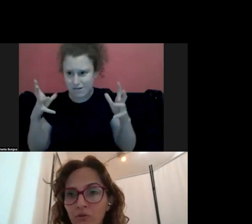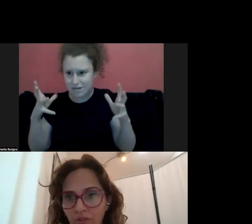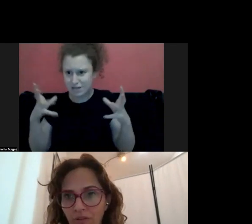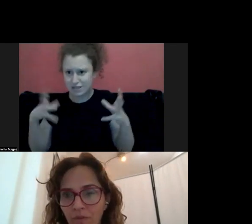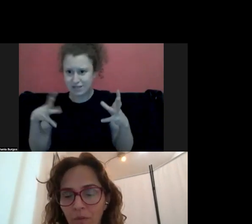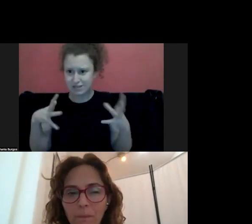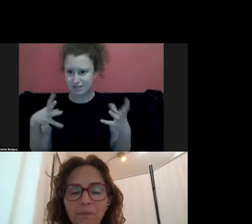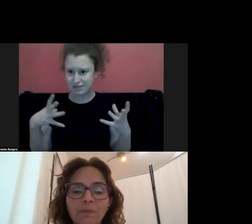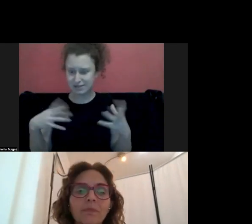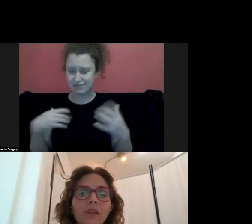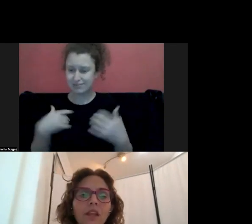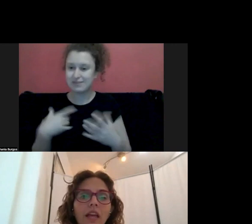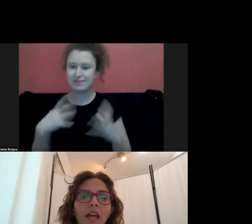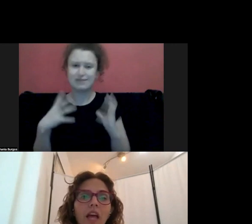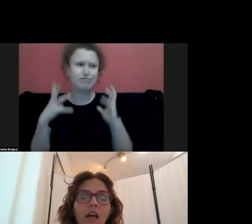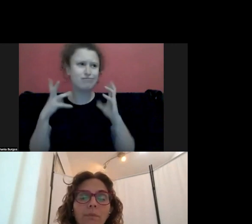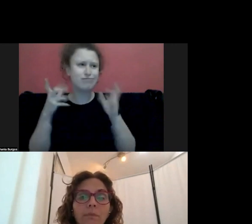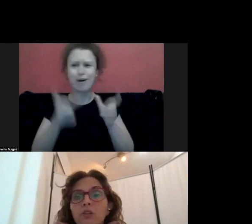que estaba sucediendo.